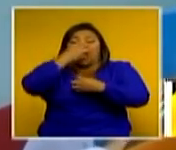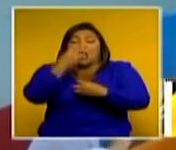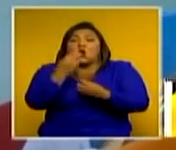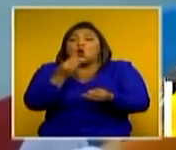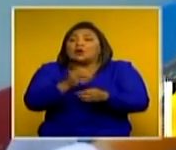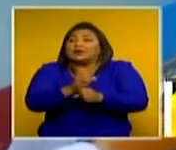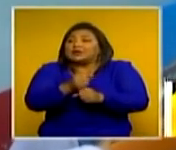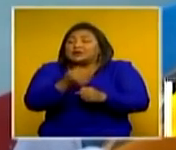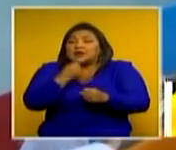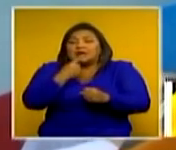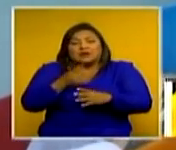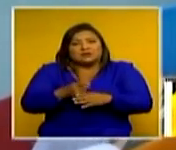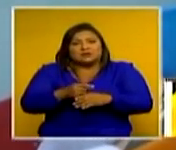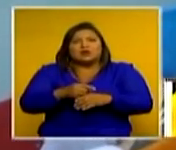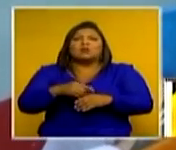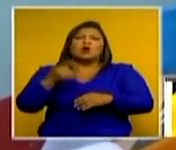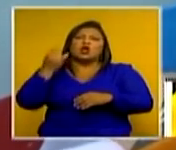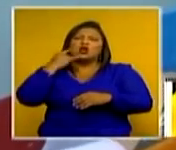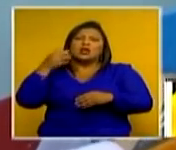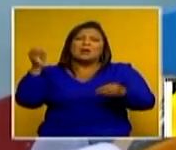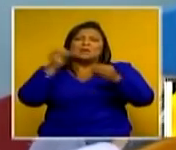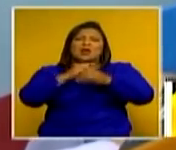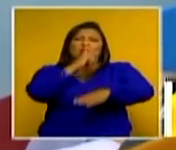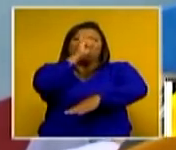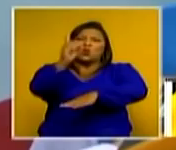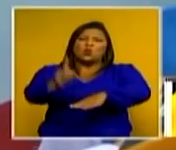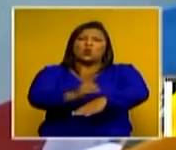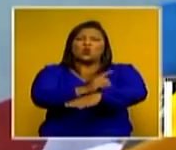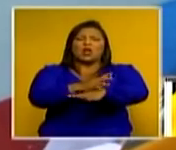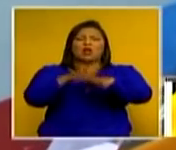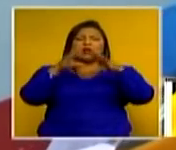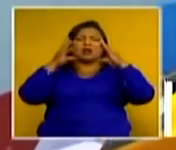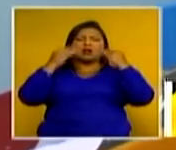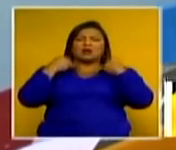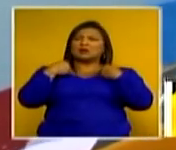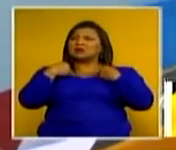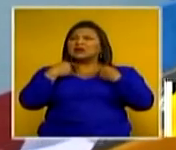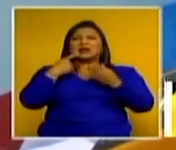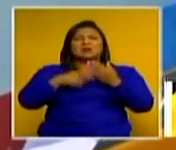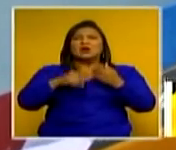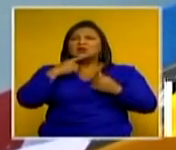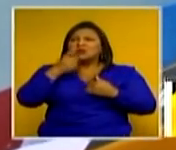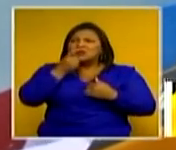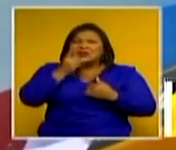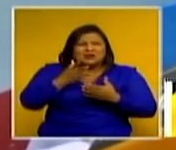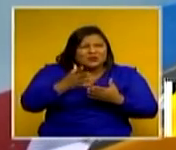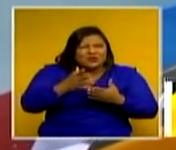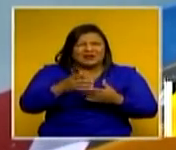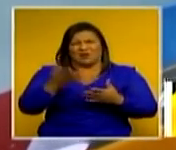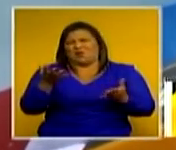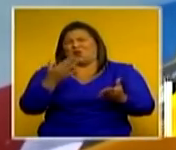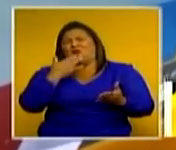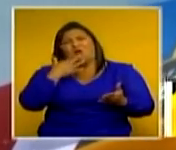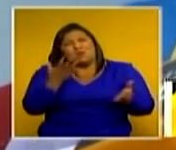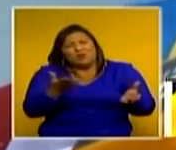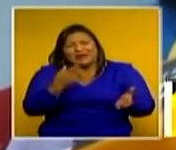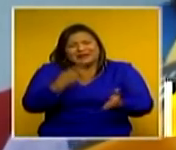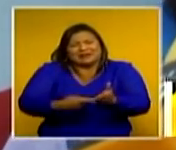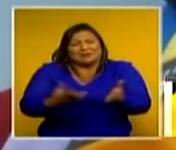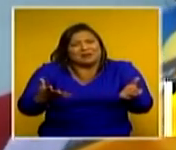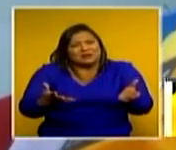la niña más de una hora desmayada que se puede pensar que porque no es ayudado eso es tontería eso es tontería